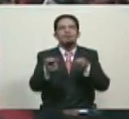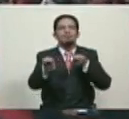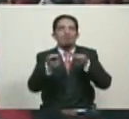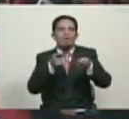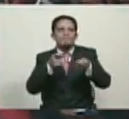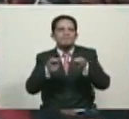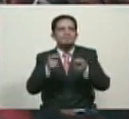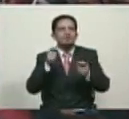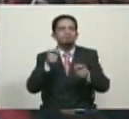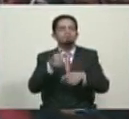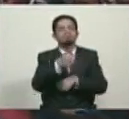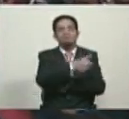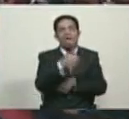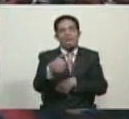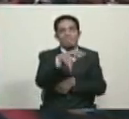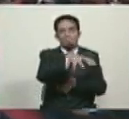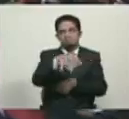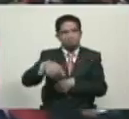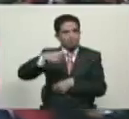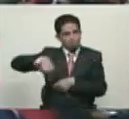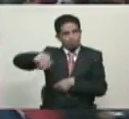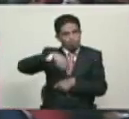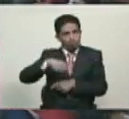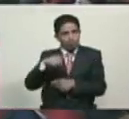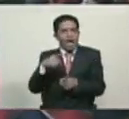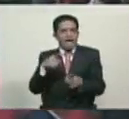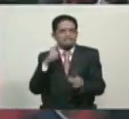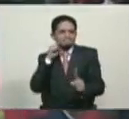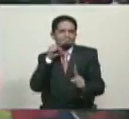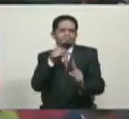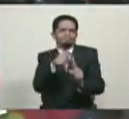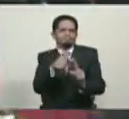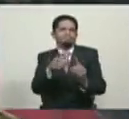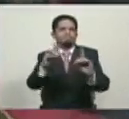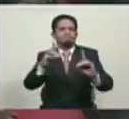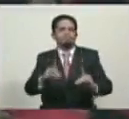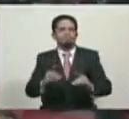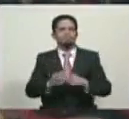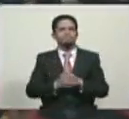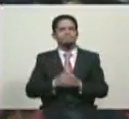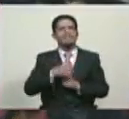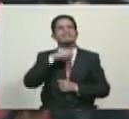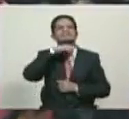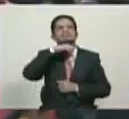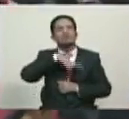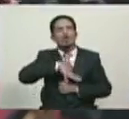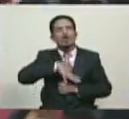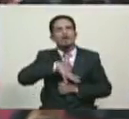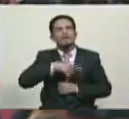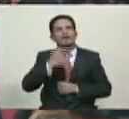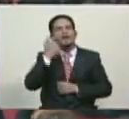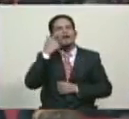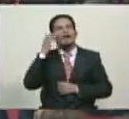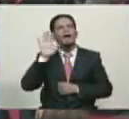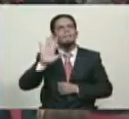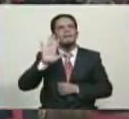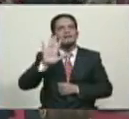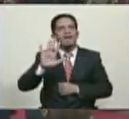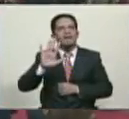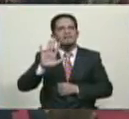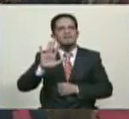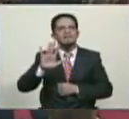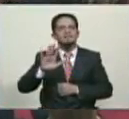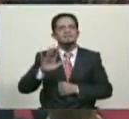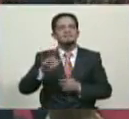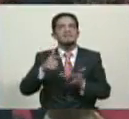destino de cada uno de nosotros. La historia está llena de amenazas y agresiones imperiales, desde el